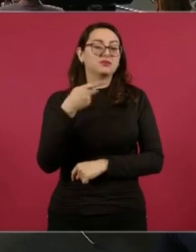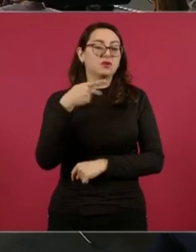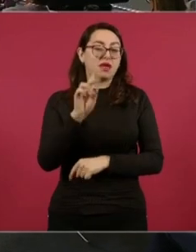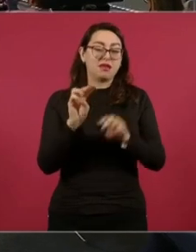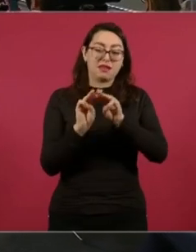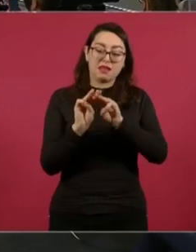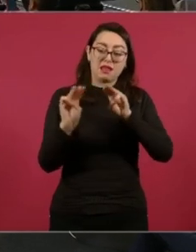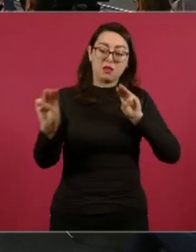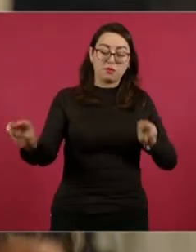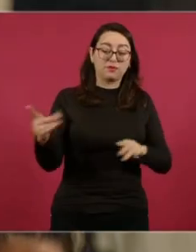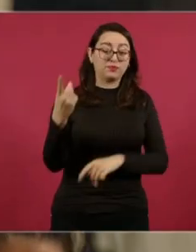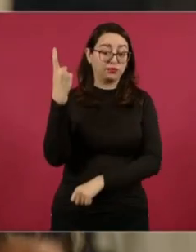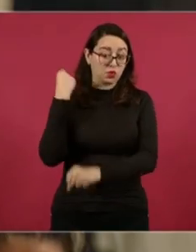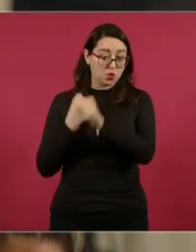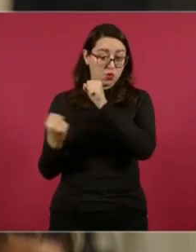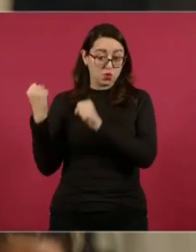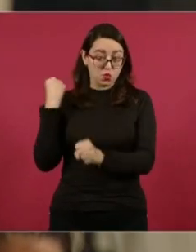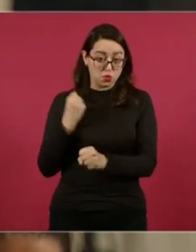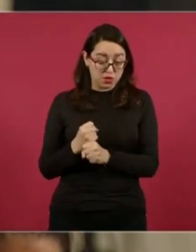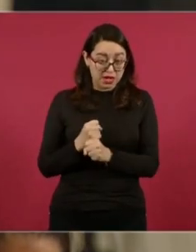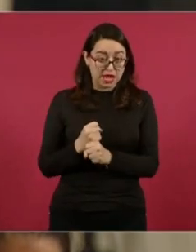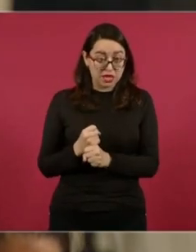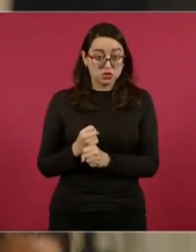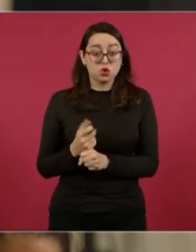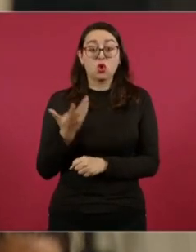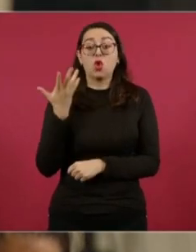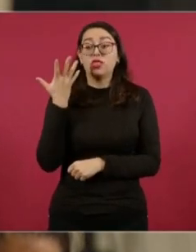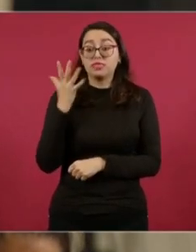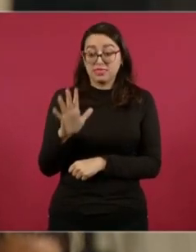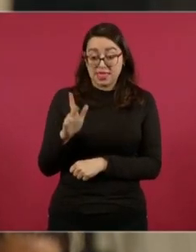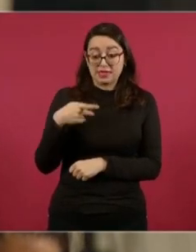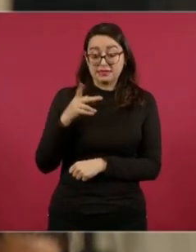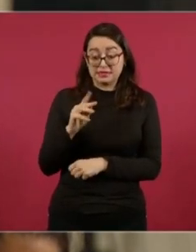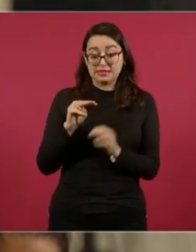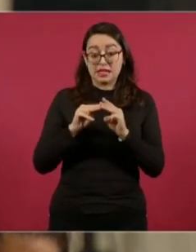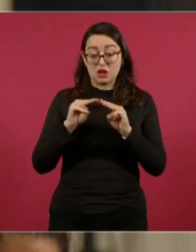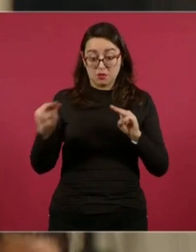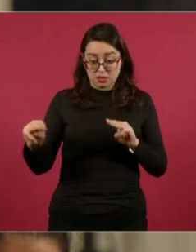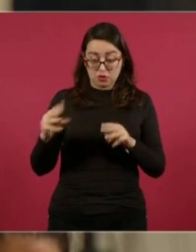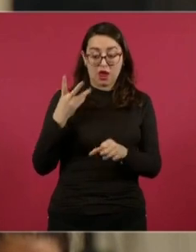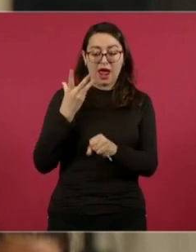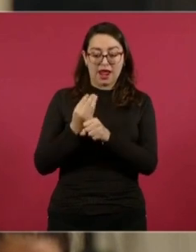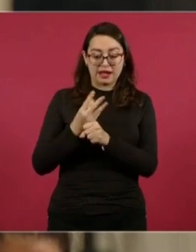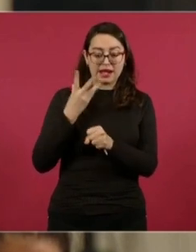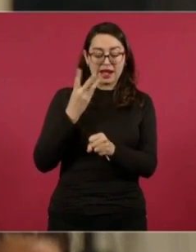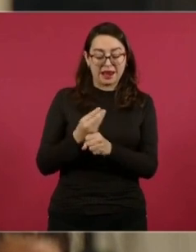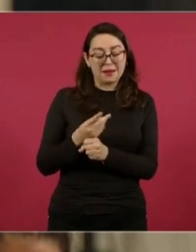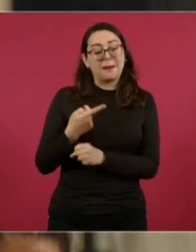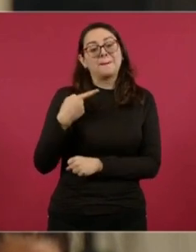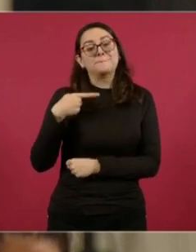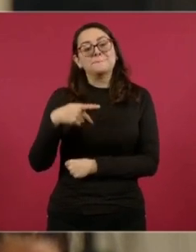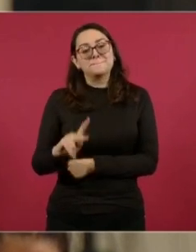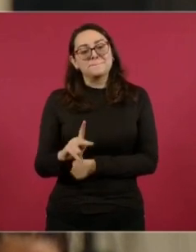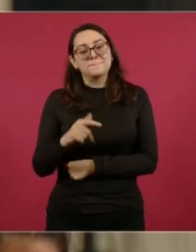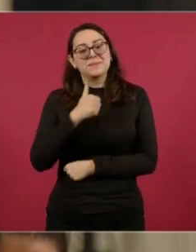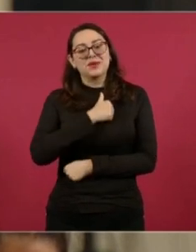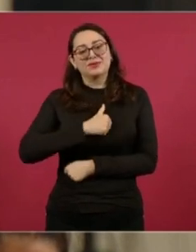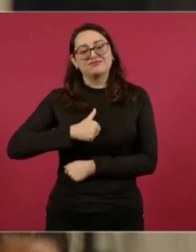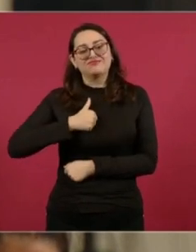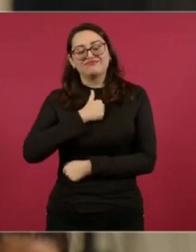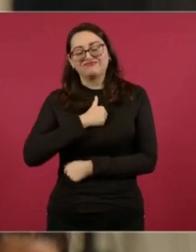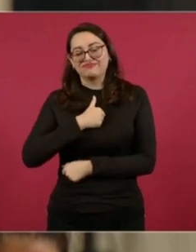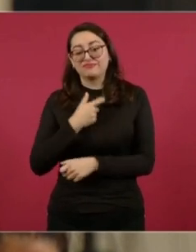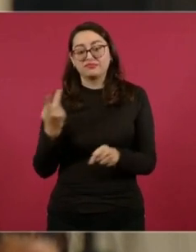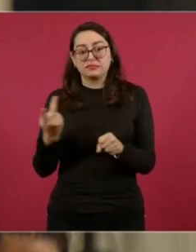El año pasado ya se habían aprobado 10 kilómetros más los tres que ya estaban hechos. Desafortunadamente, aduce el constructor que la falta